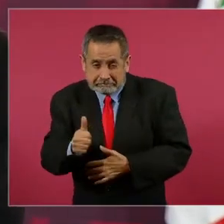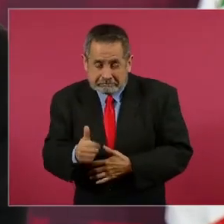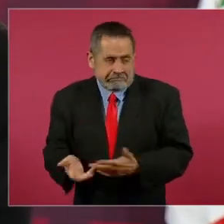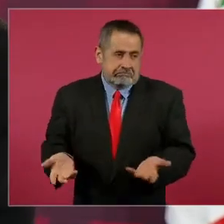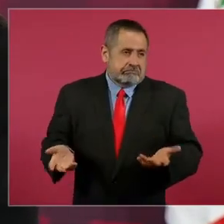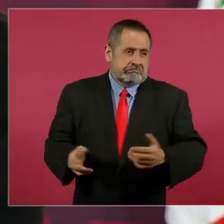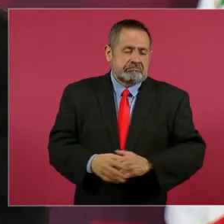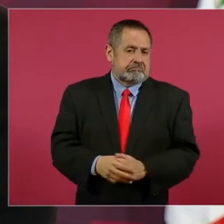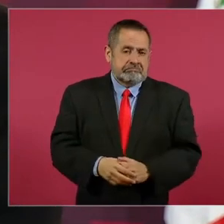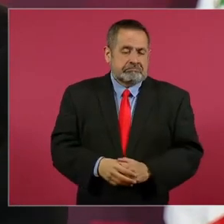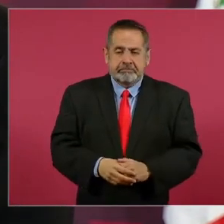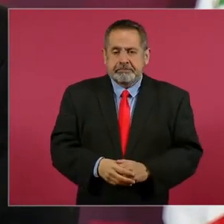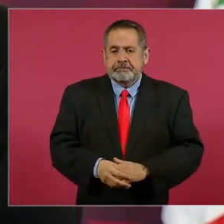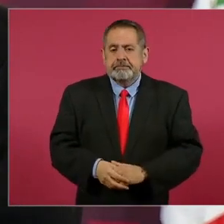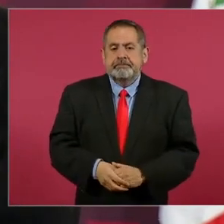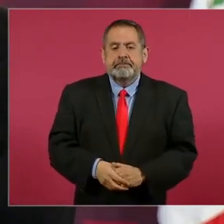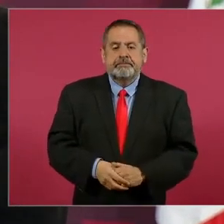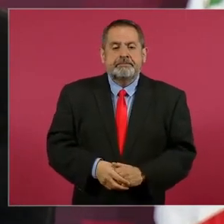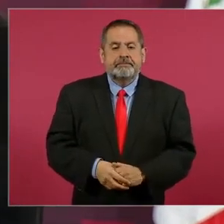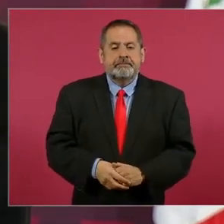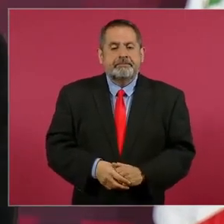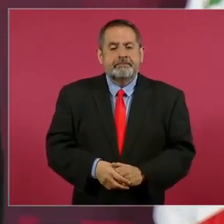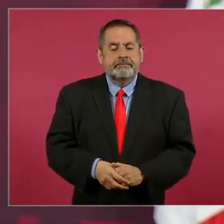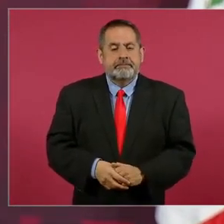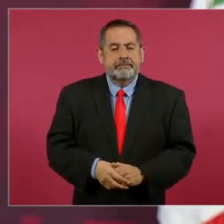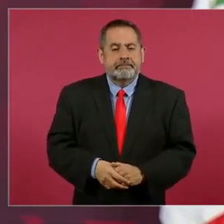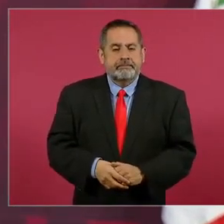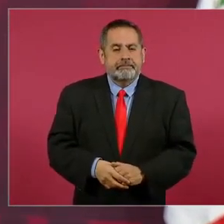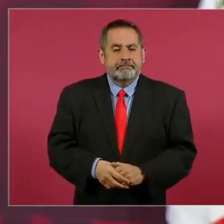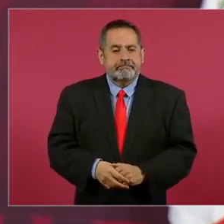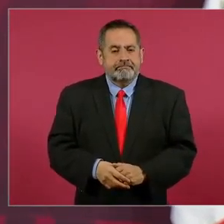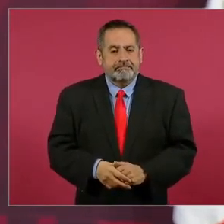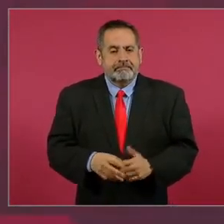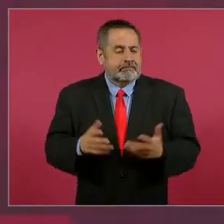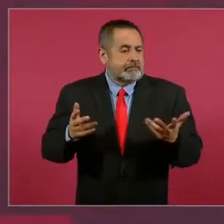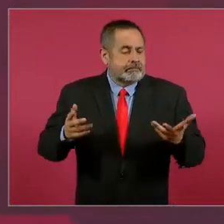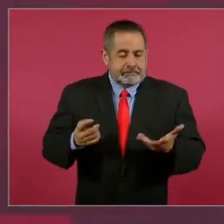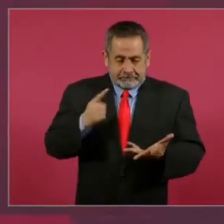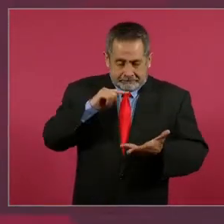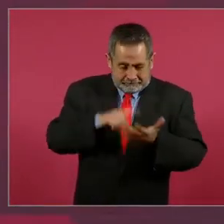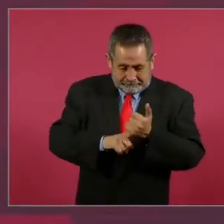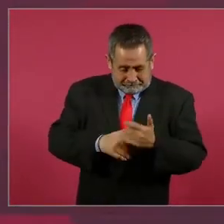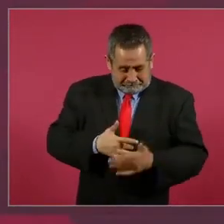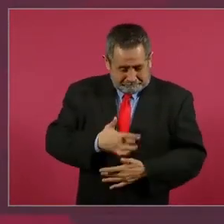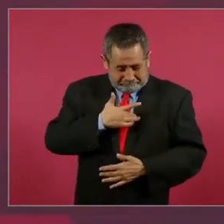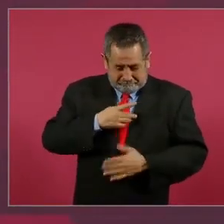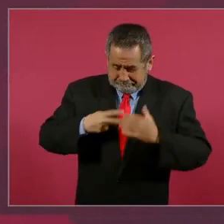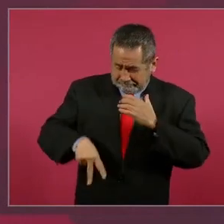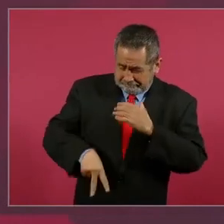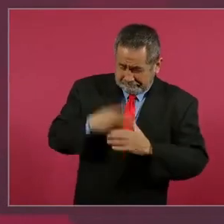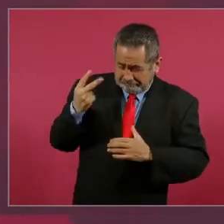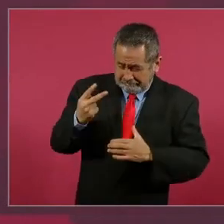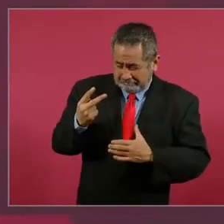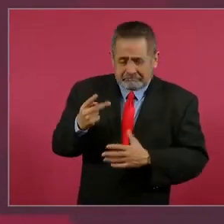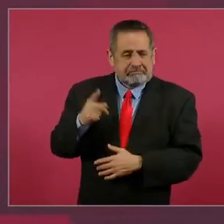porque también lo que natura no da, Salamanca no otorga.